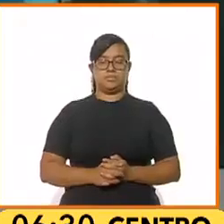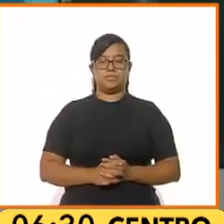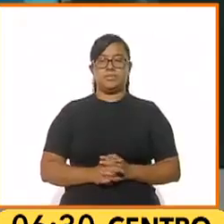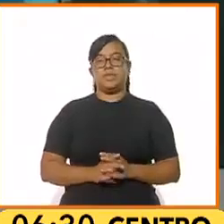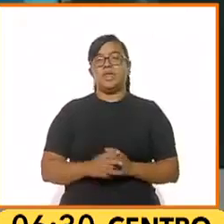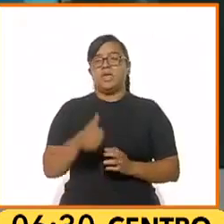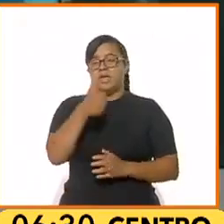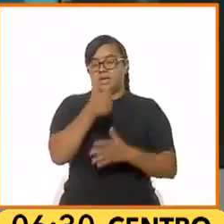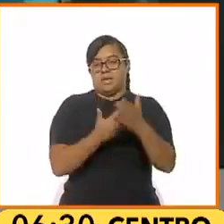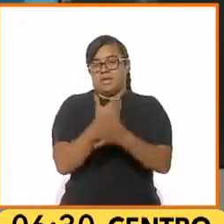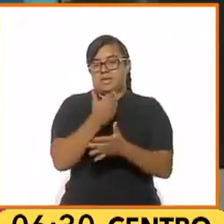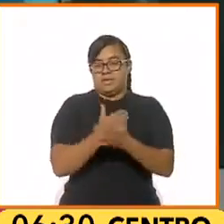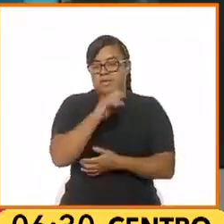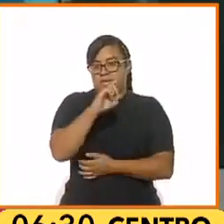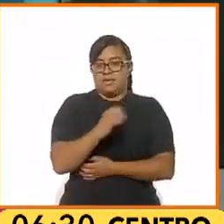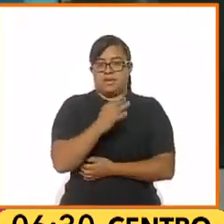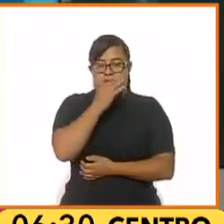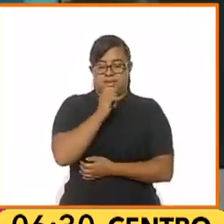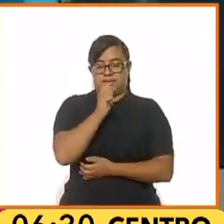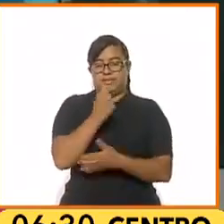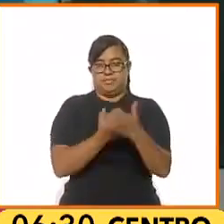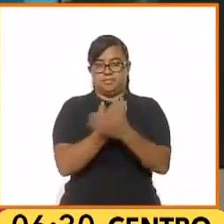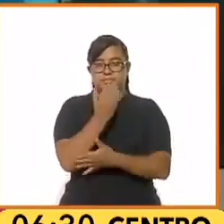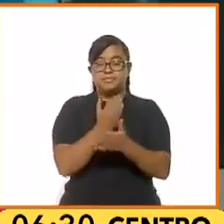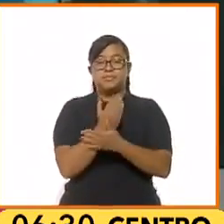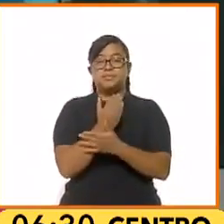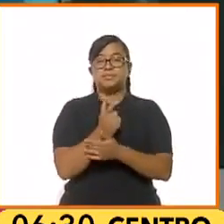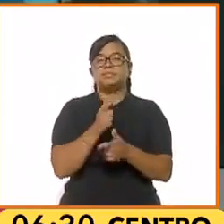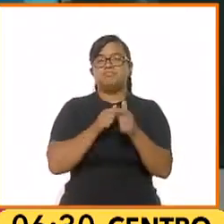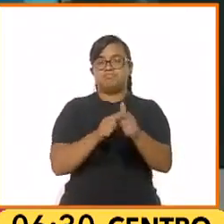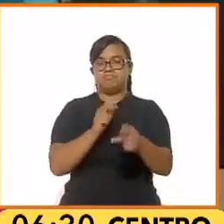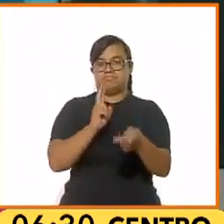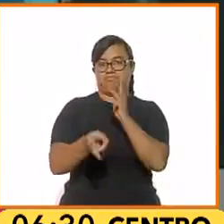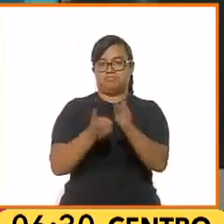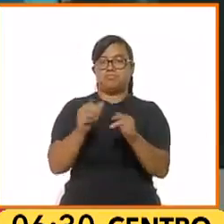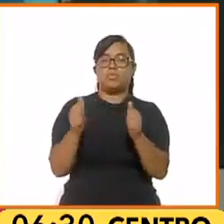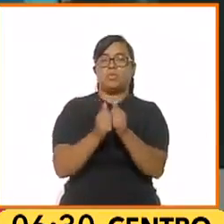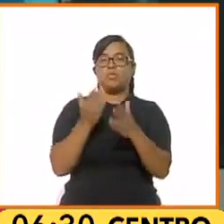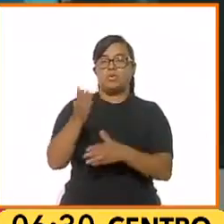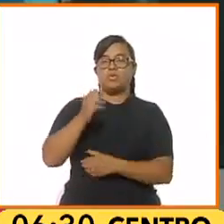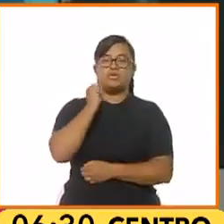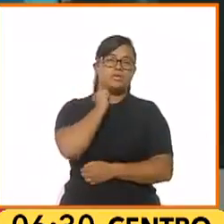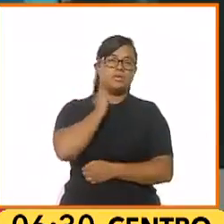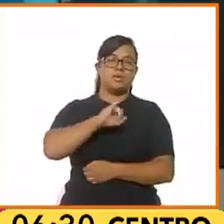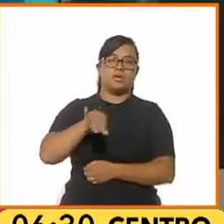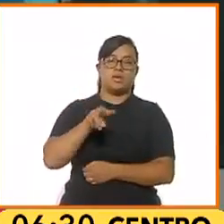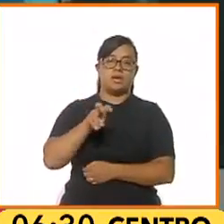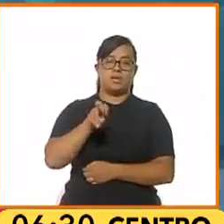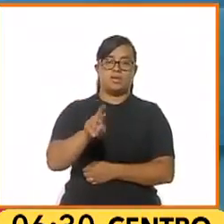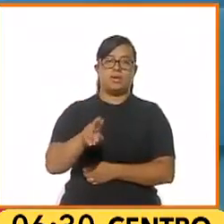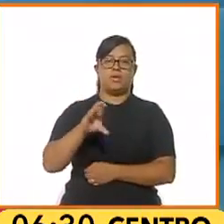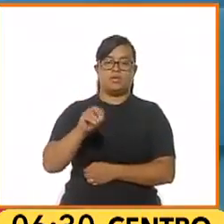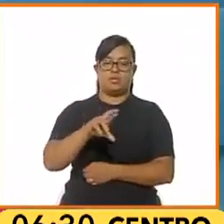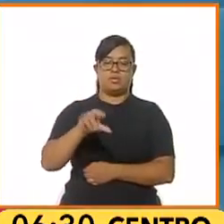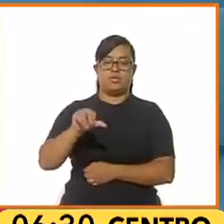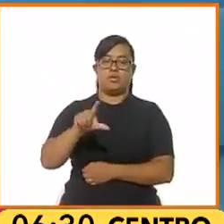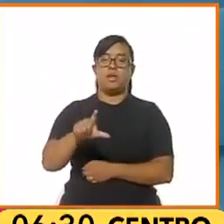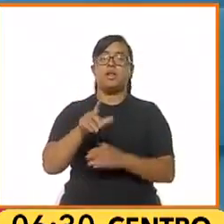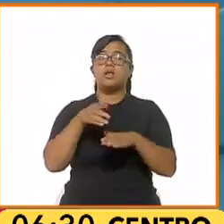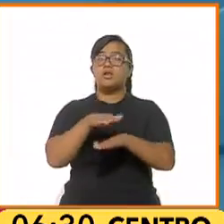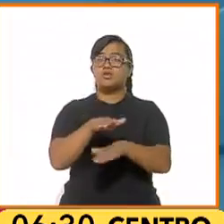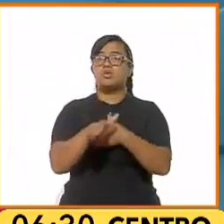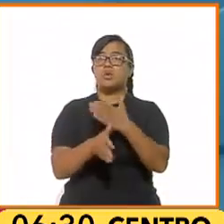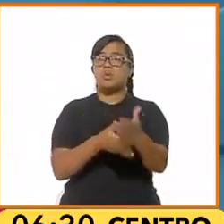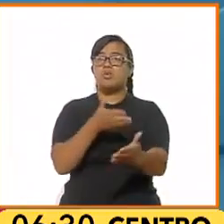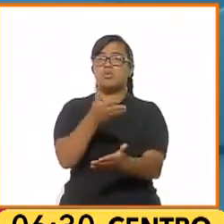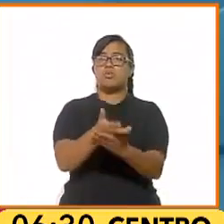Y bueno, 6:30 de la mañana, seguimos conversando en 11 Noticias Matutino con el senador Javier Corral sobre esta propuesta que